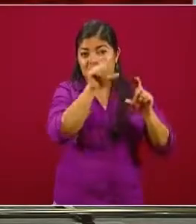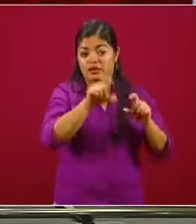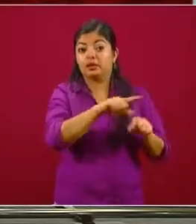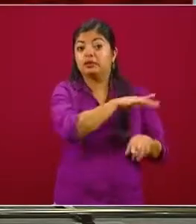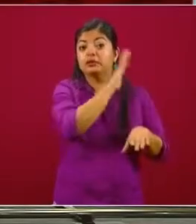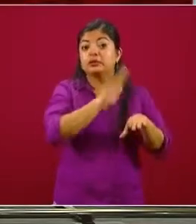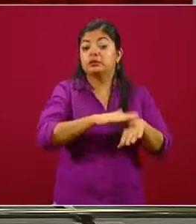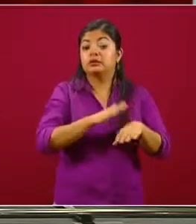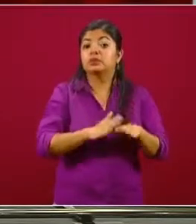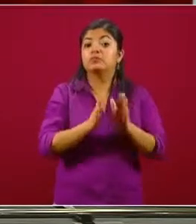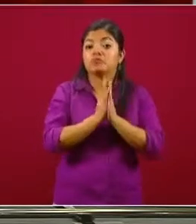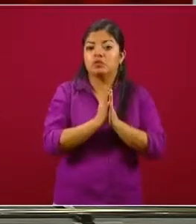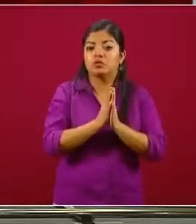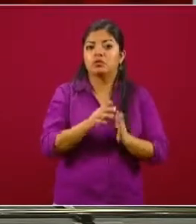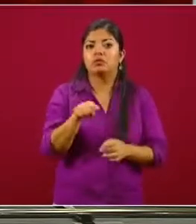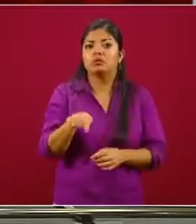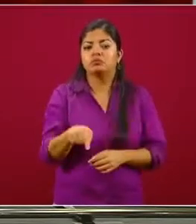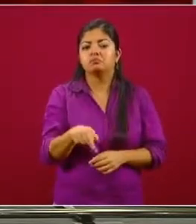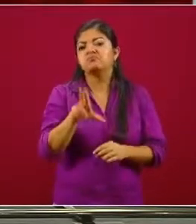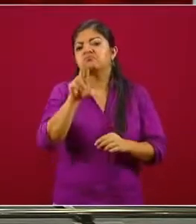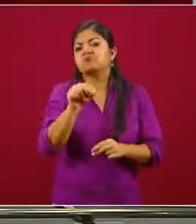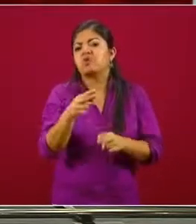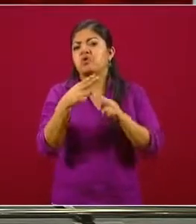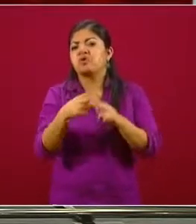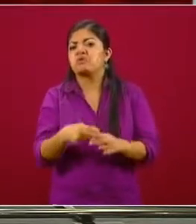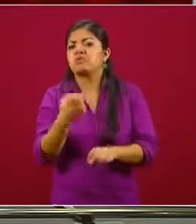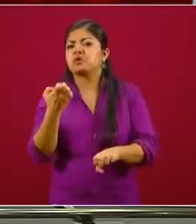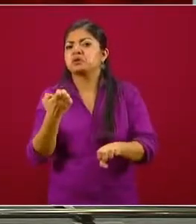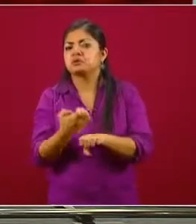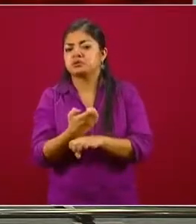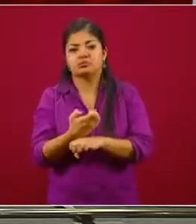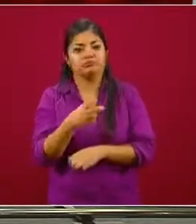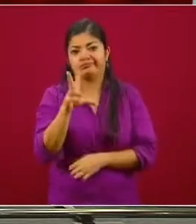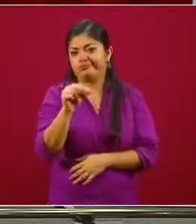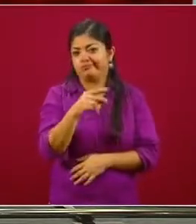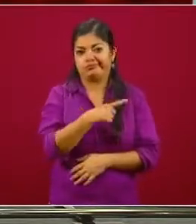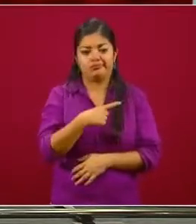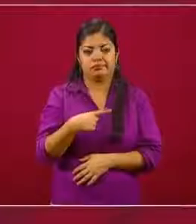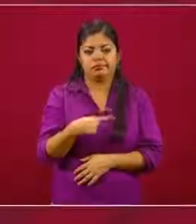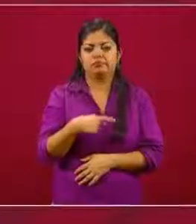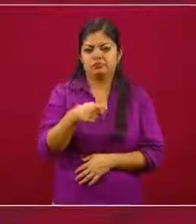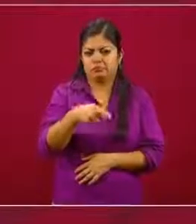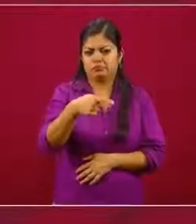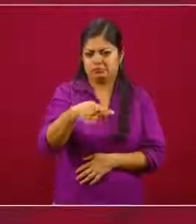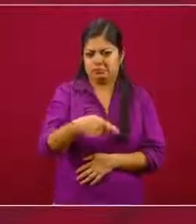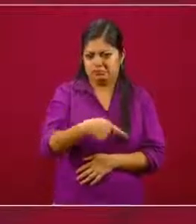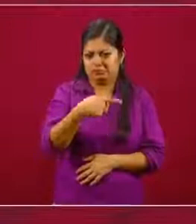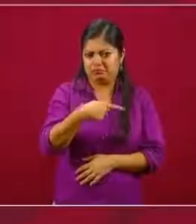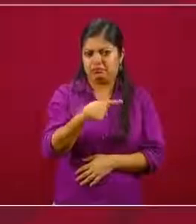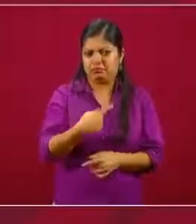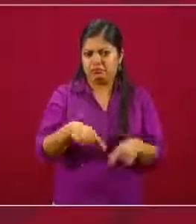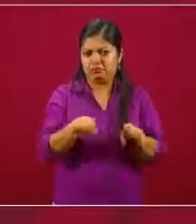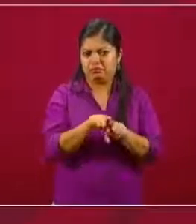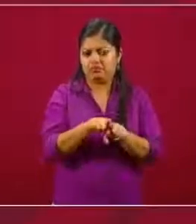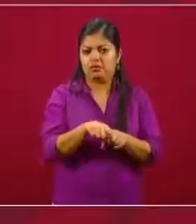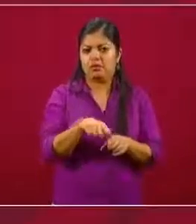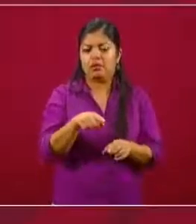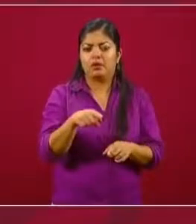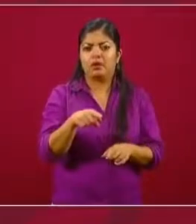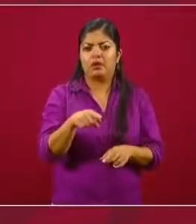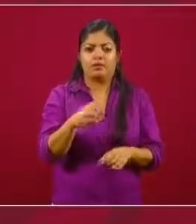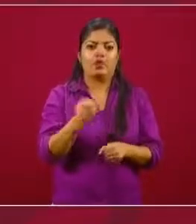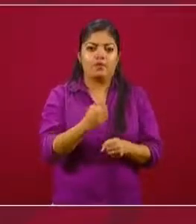los estados la incumplan, ¿no? Y su pregunta me da oportunidad, no está tan directamente